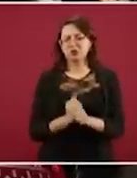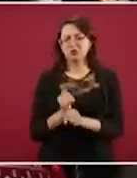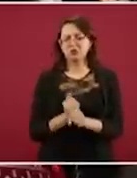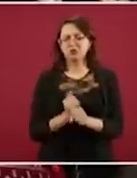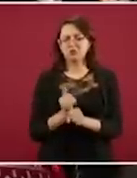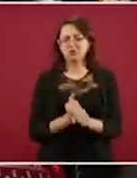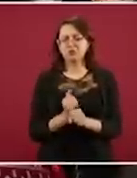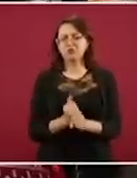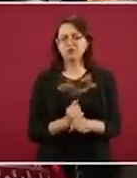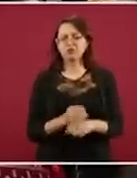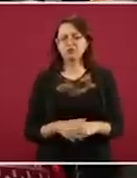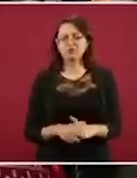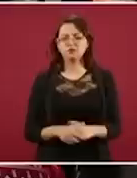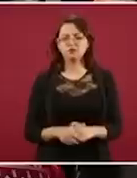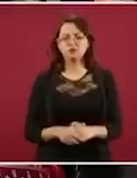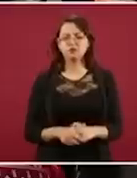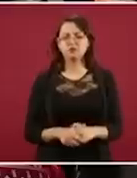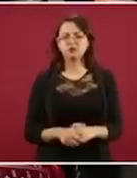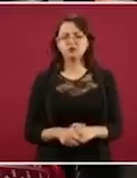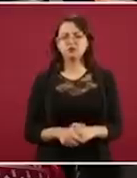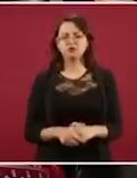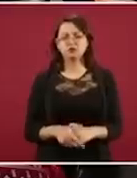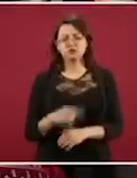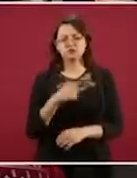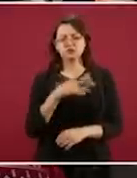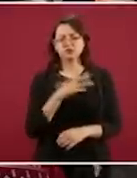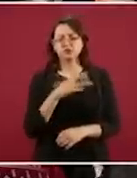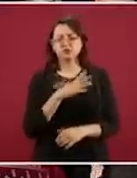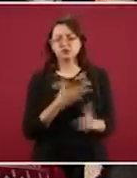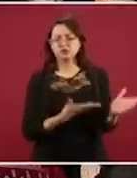un dato. Ahí está, mi.